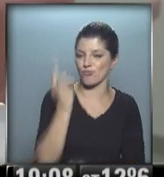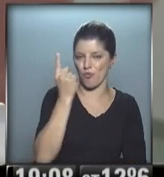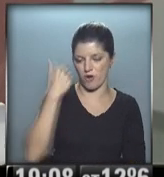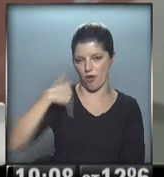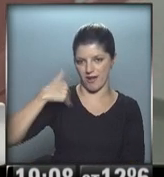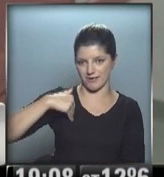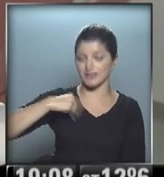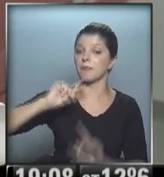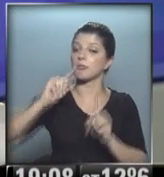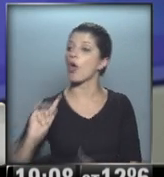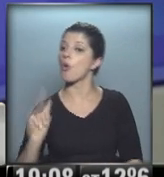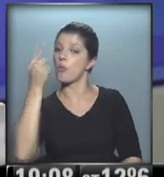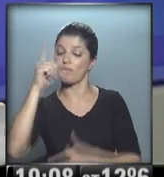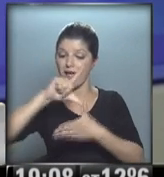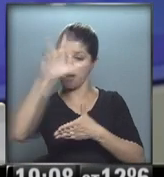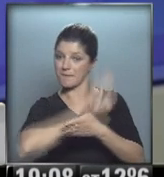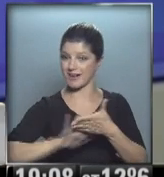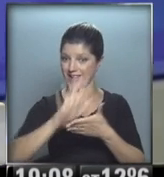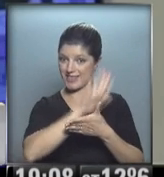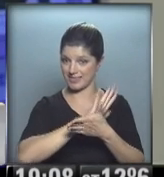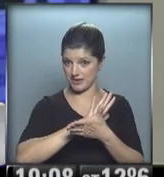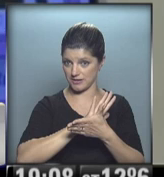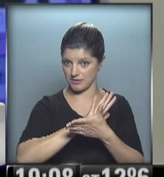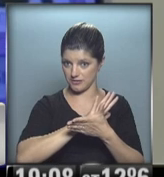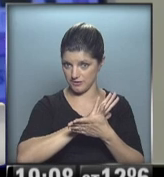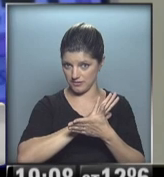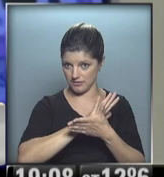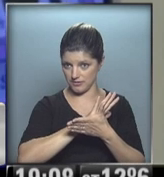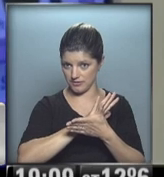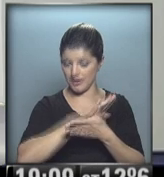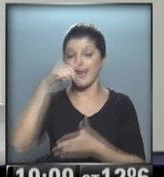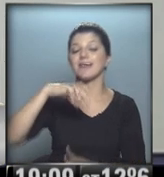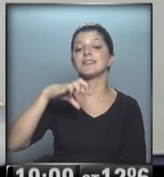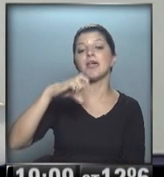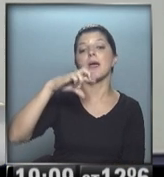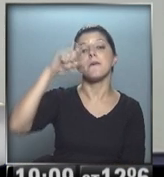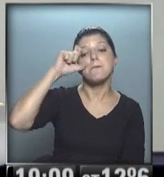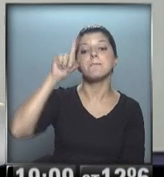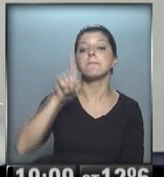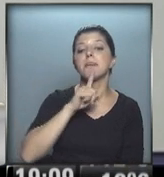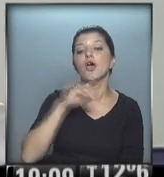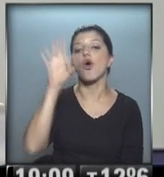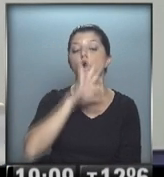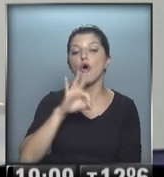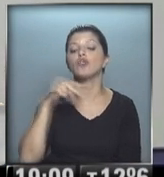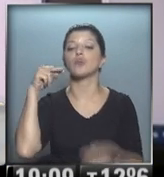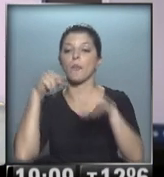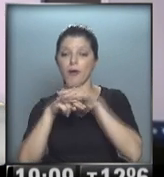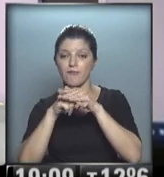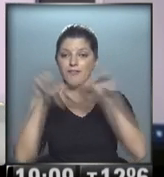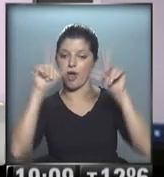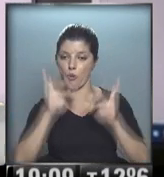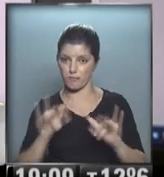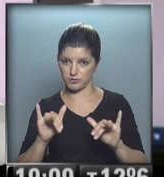es único en América Latina. Este PET, o tomografía computada